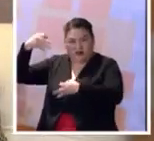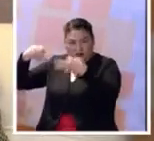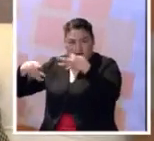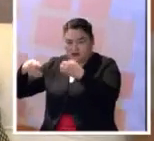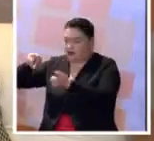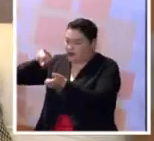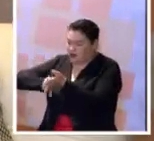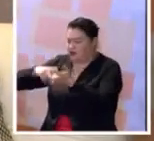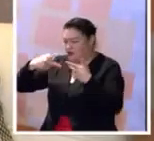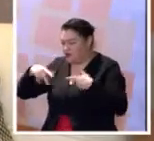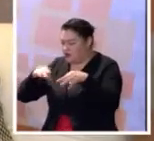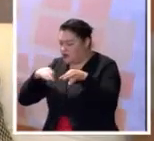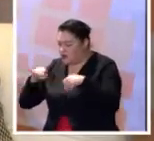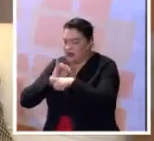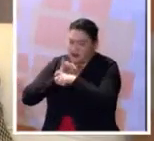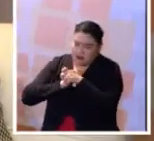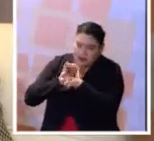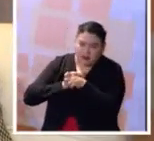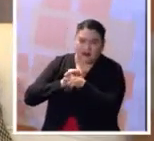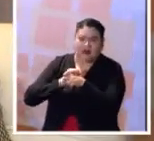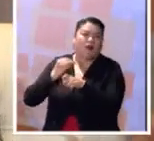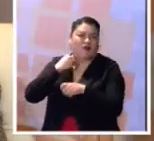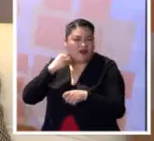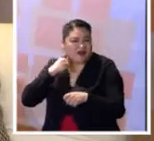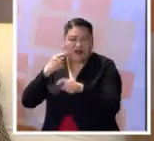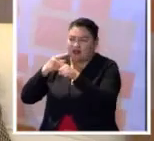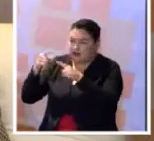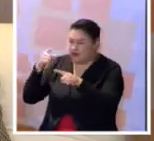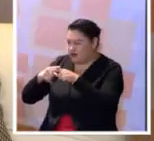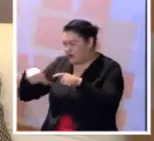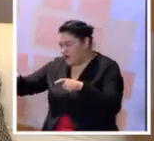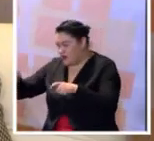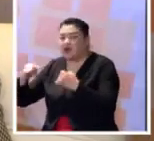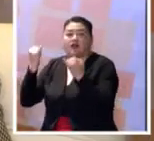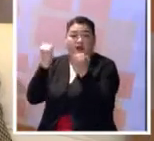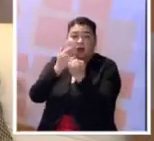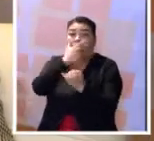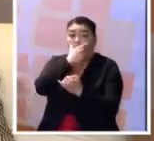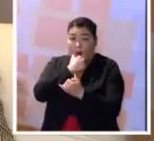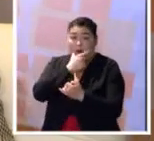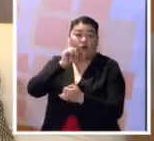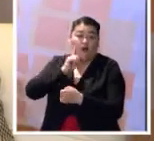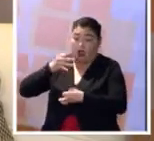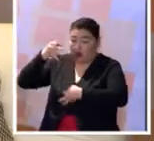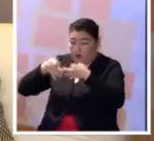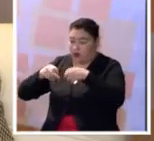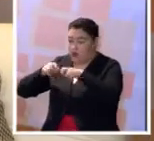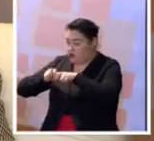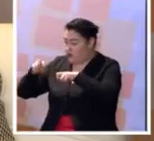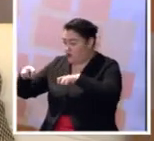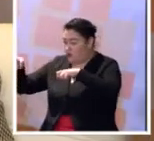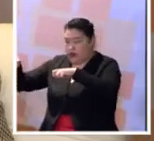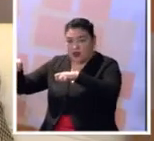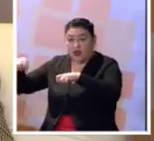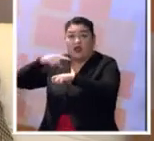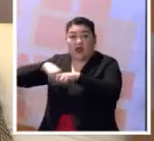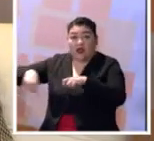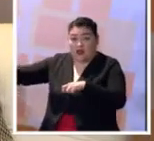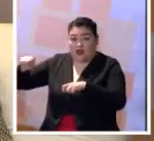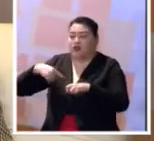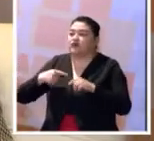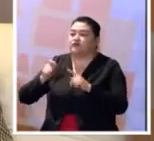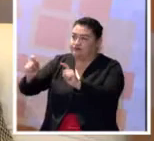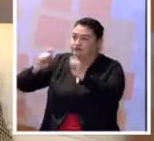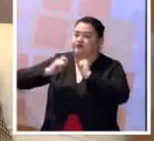órganos de justicia, también seguimos formándonos cuando integramos estos órganos. Y una parte